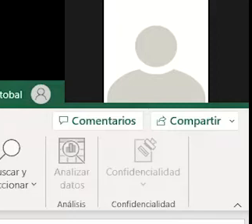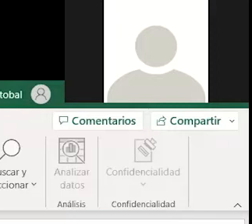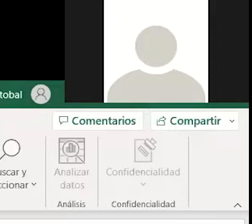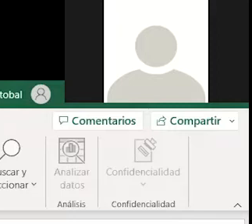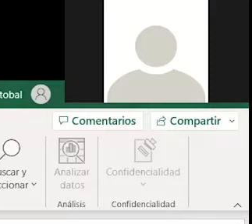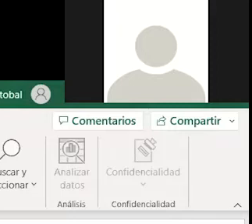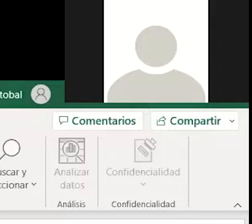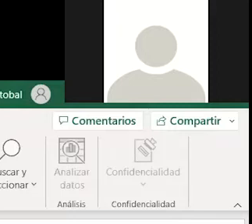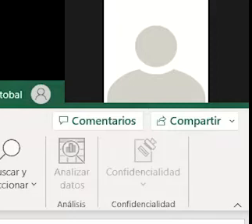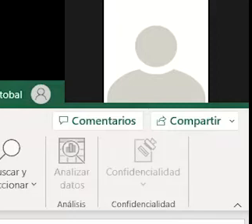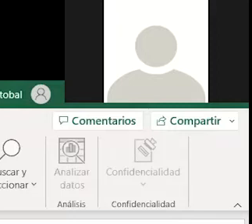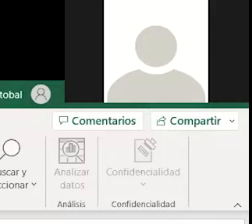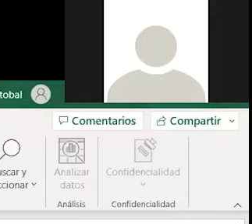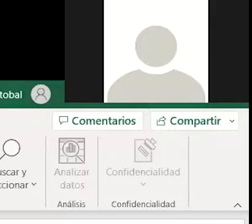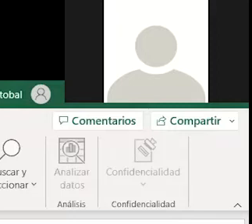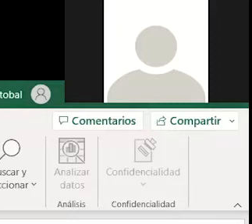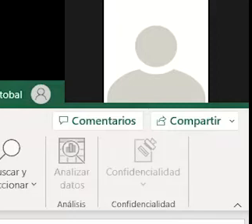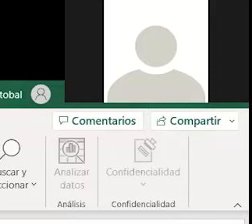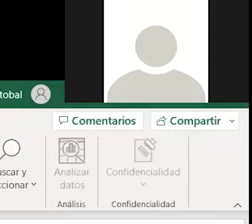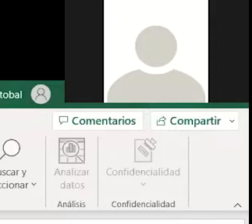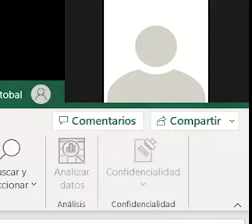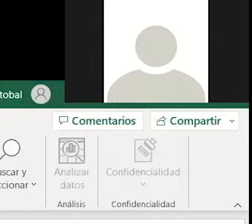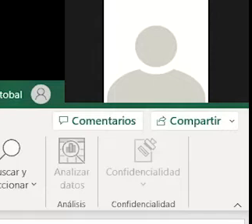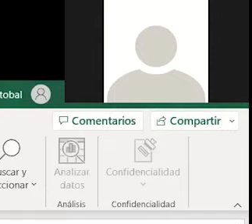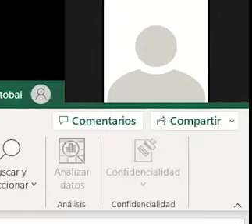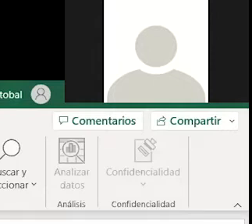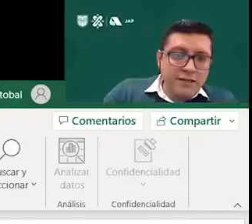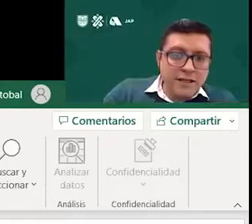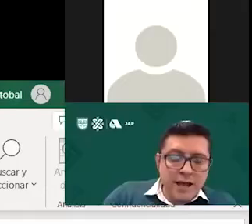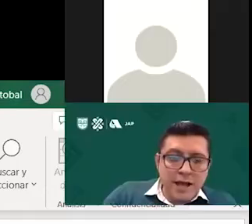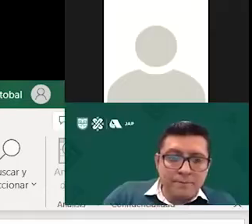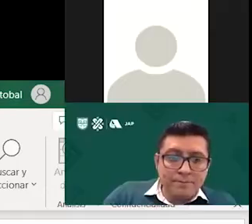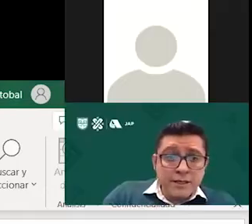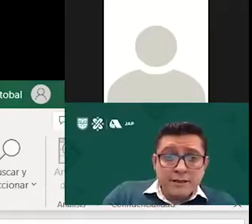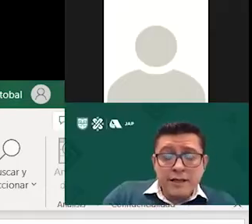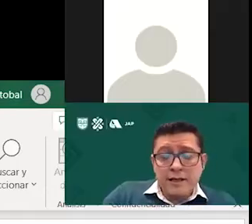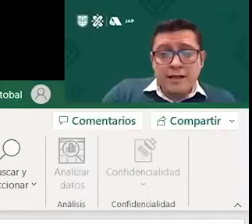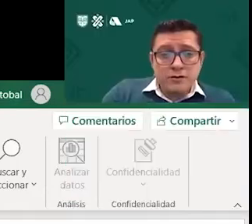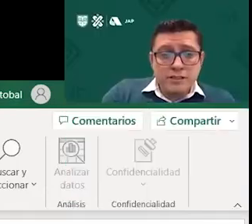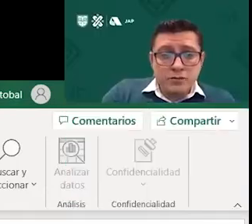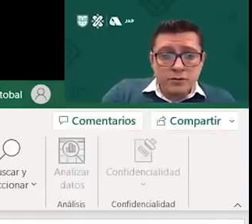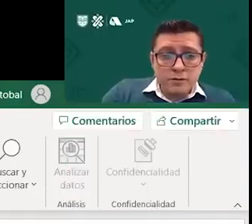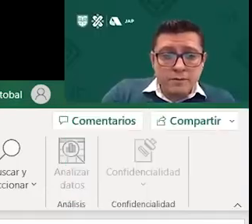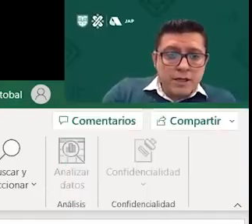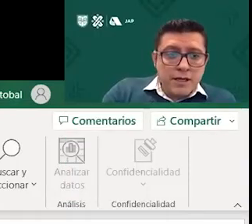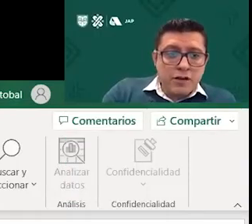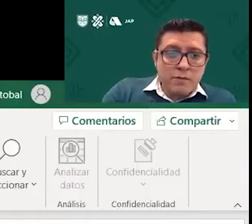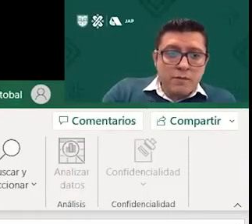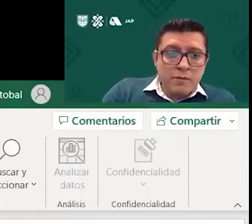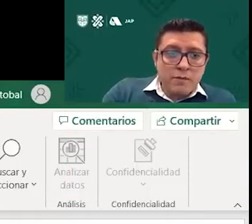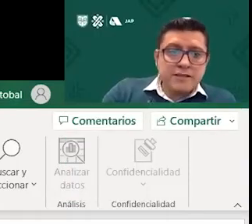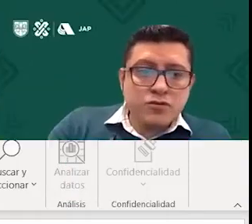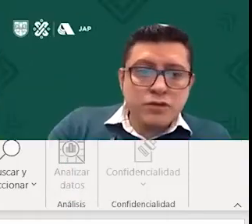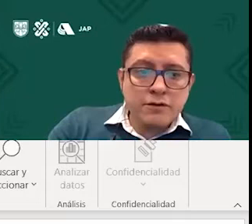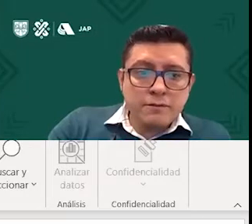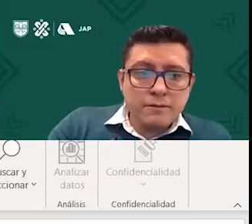autorización en esta parte vamos a señalar lo que es este la fecha de la de la solicitud el nombre